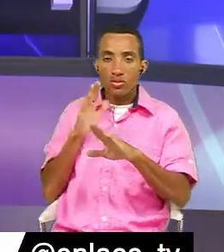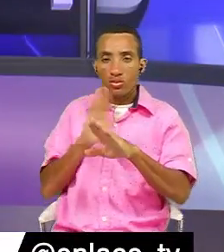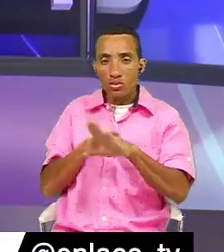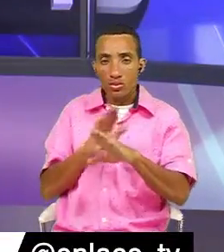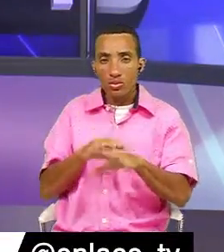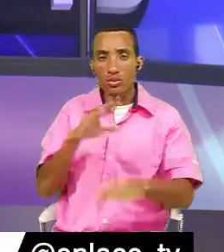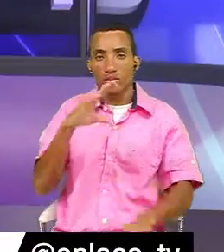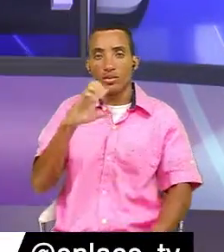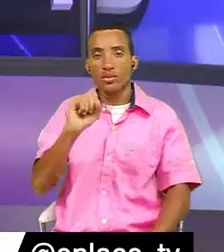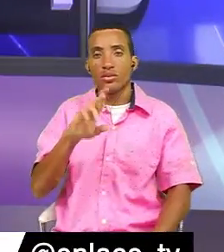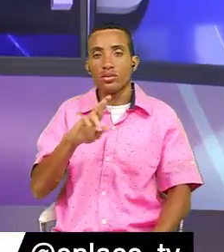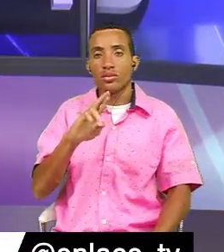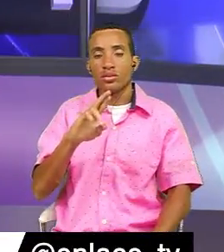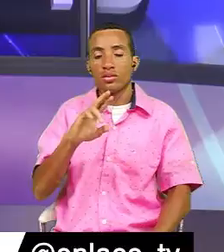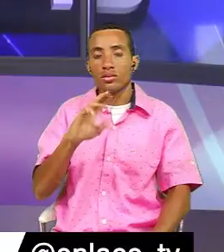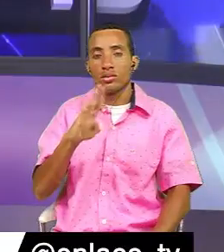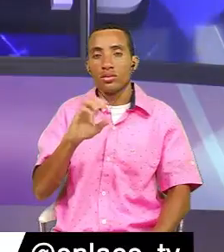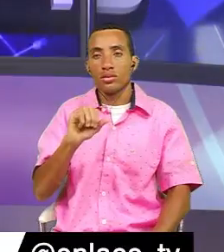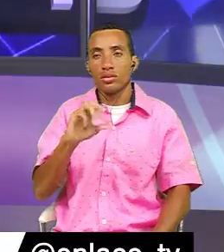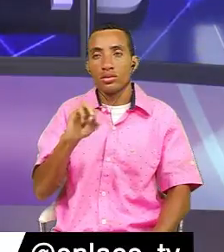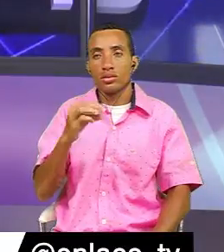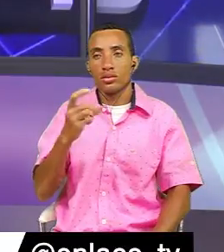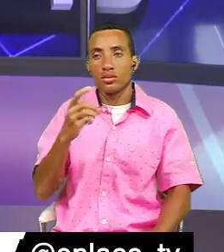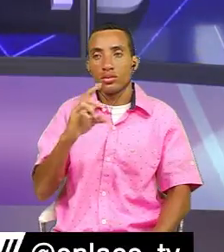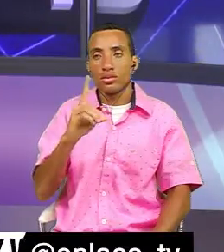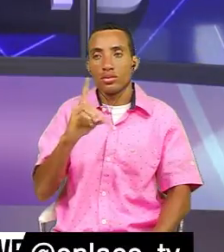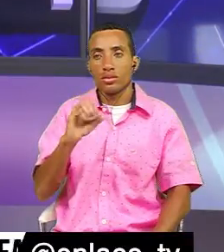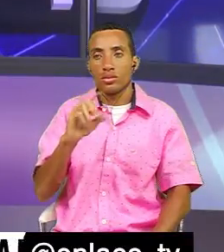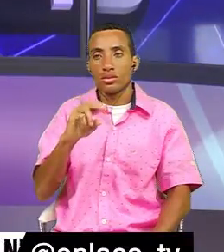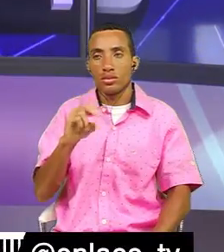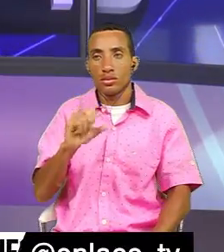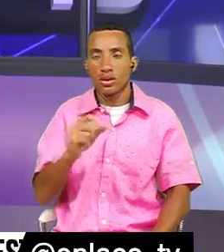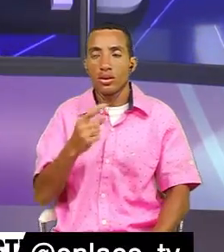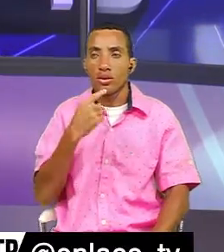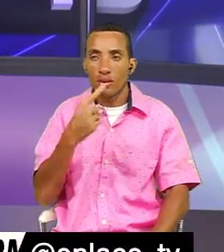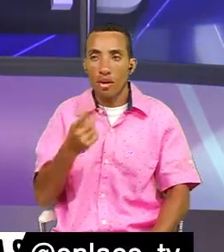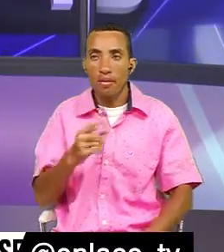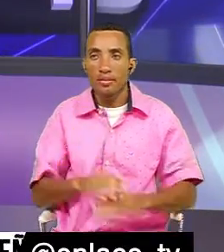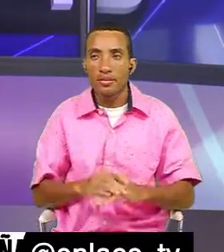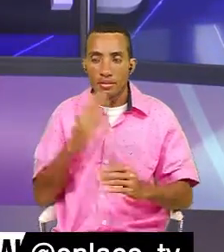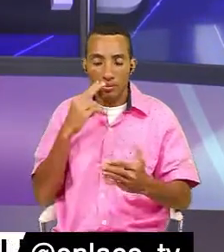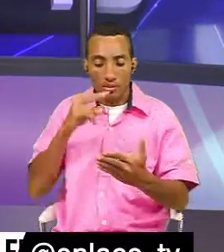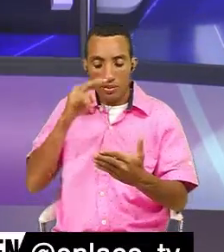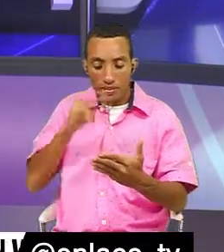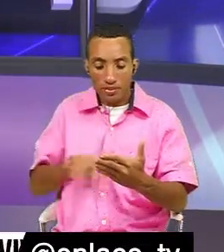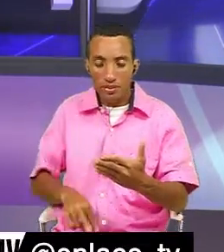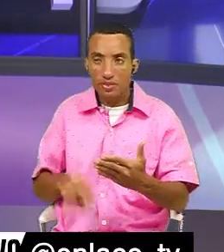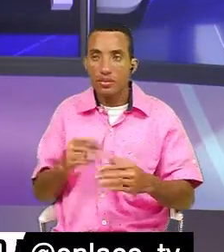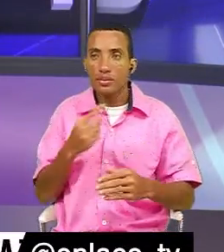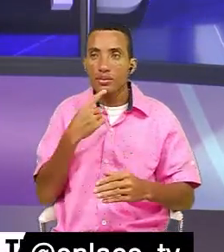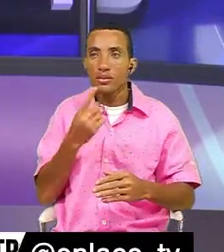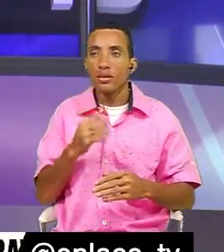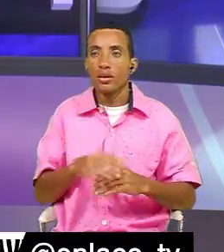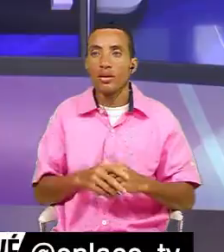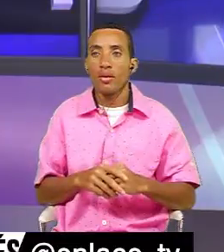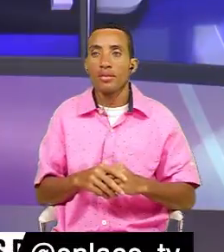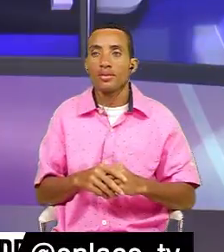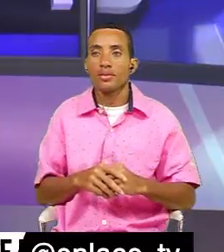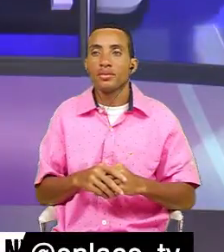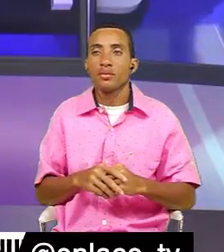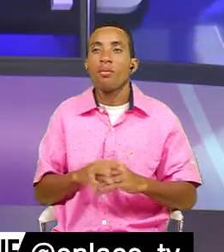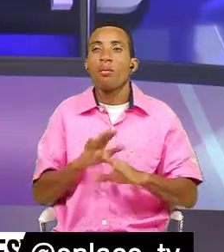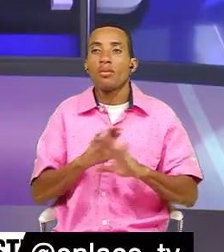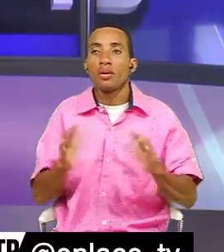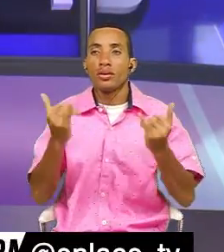Magdalena asegura, me permito leer la comunicación que han emitido en las últimas horas, que están en